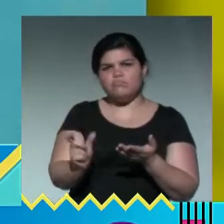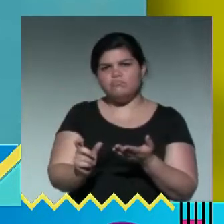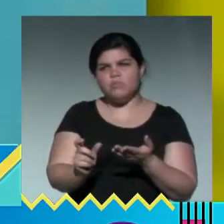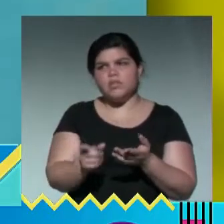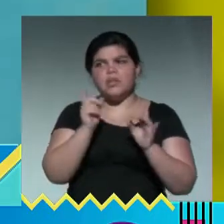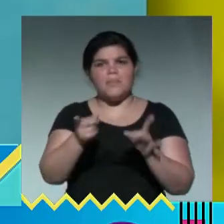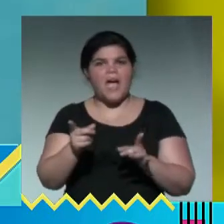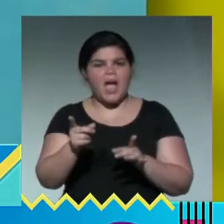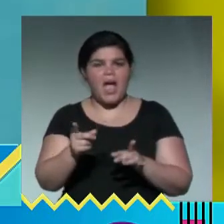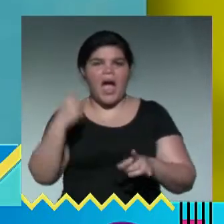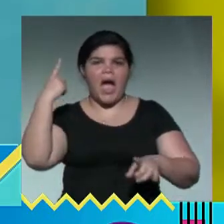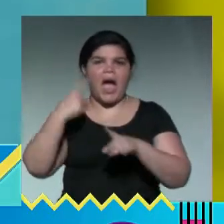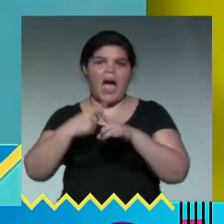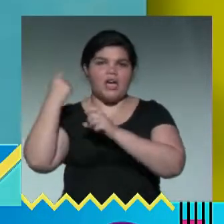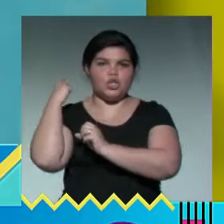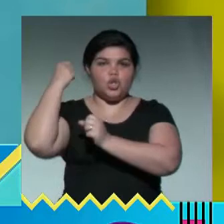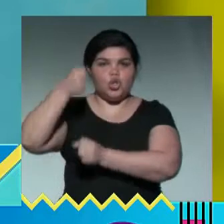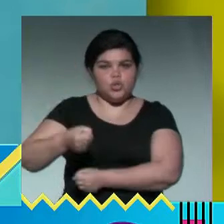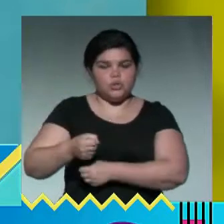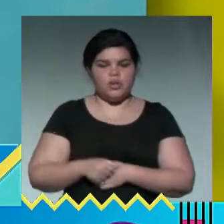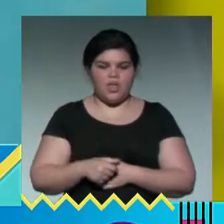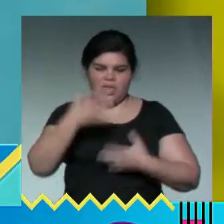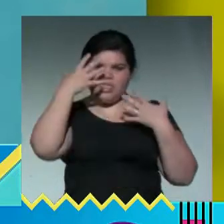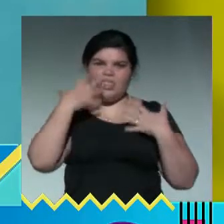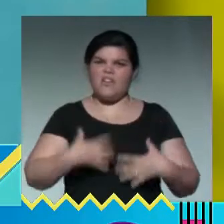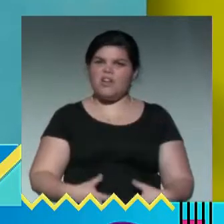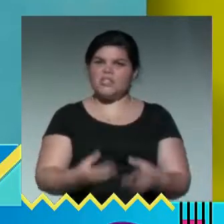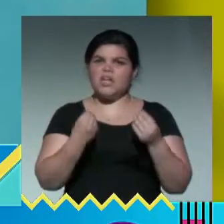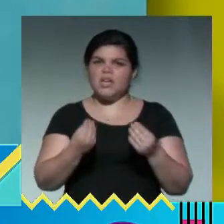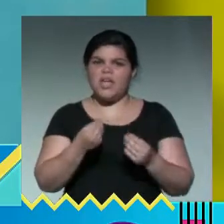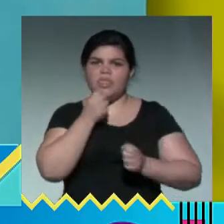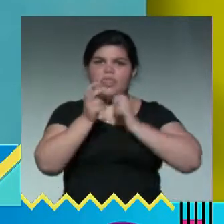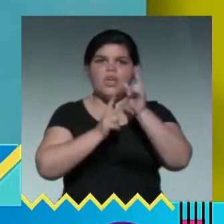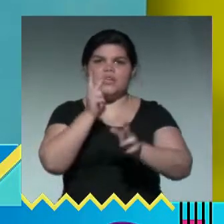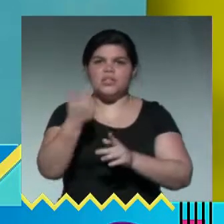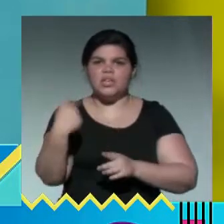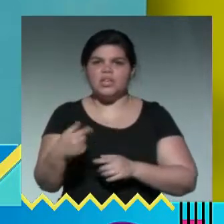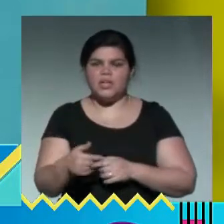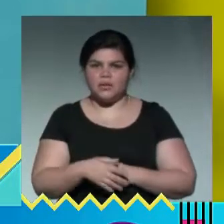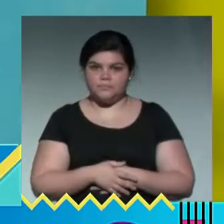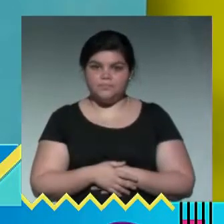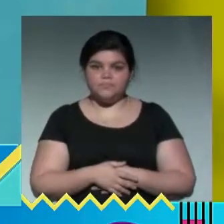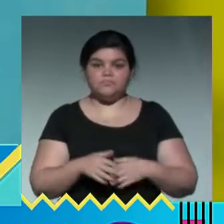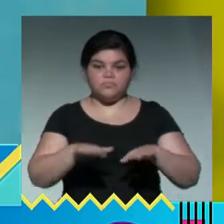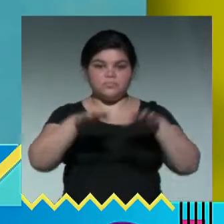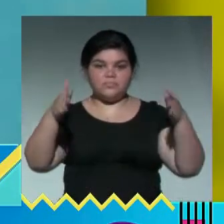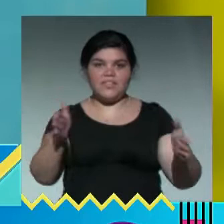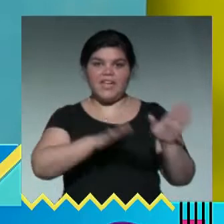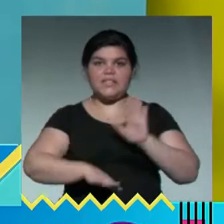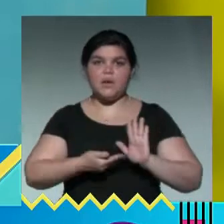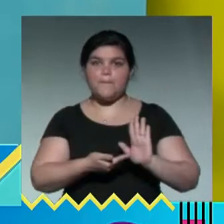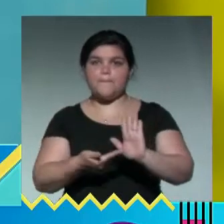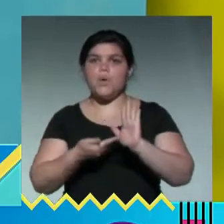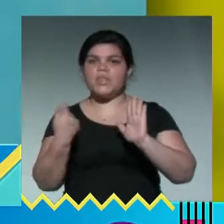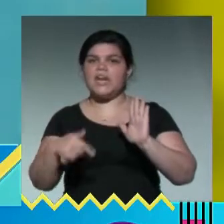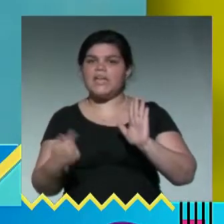actos escolares, ¿sí? ¿De qué nos hacían disfrazar? ¿Qué nos hacían decir? ¿Cuál era la escena que se tenía que montar en el escenario de la escuela? Bueno,